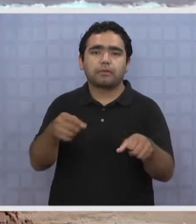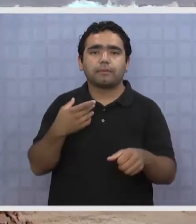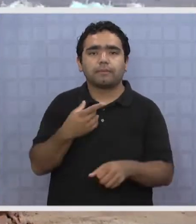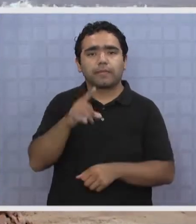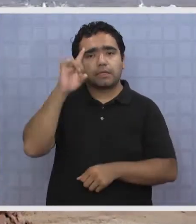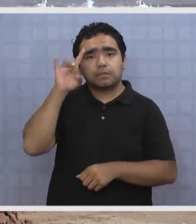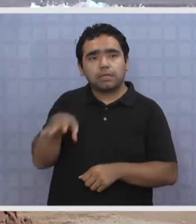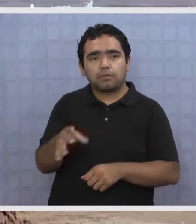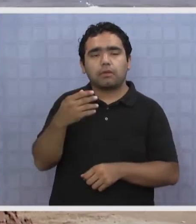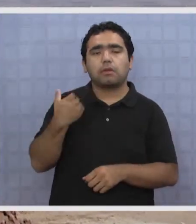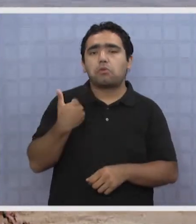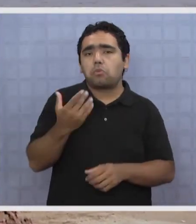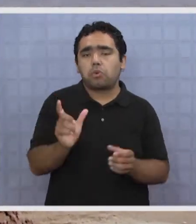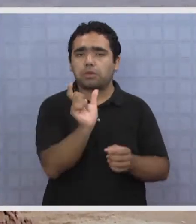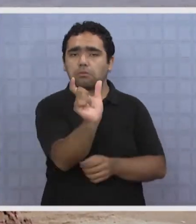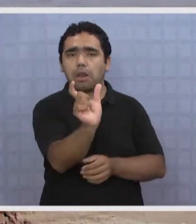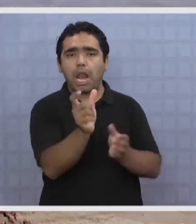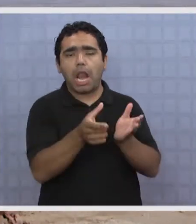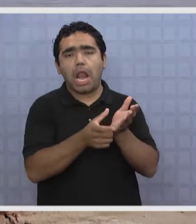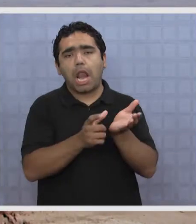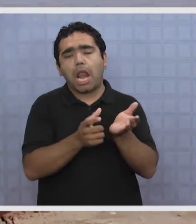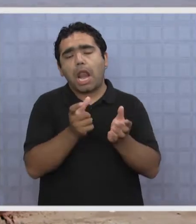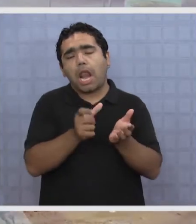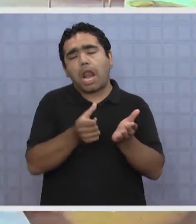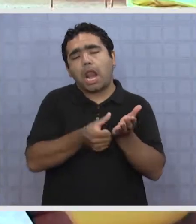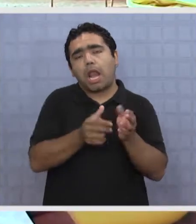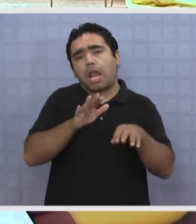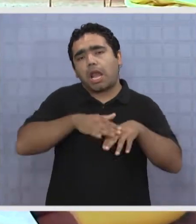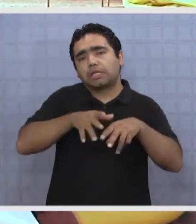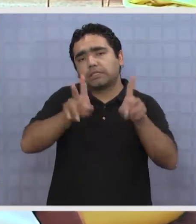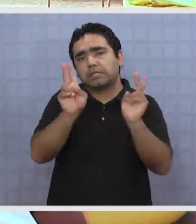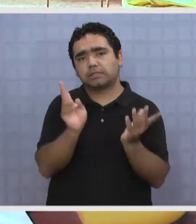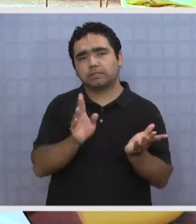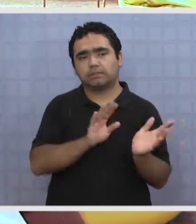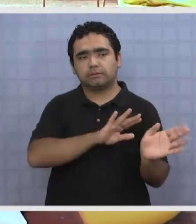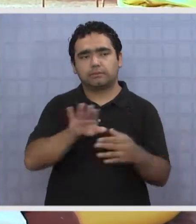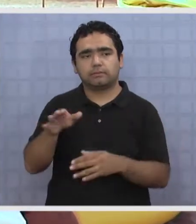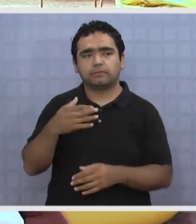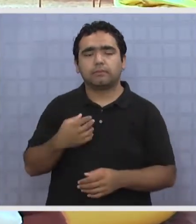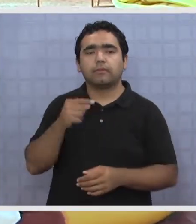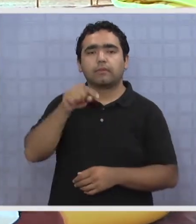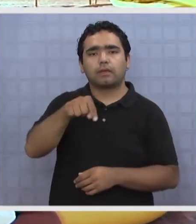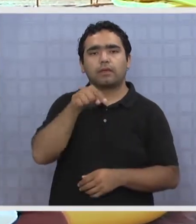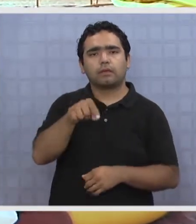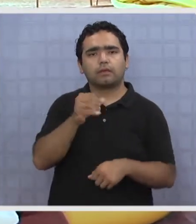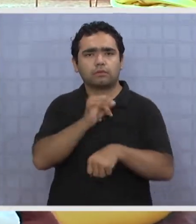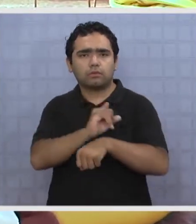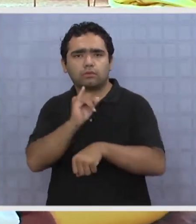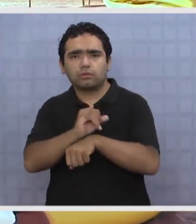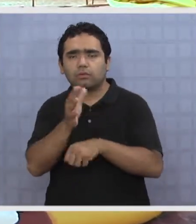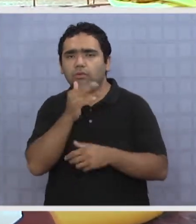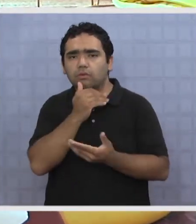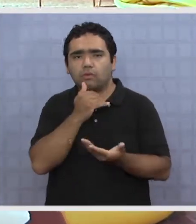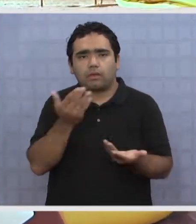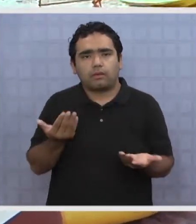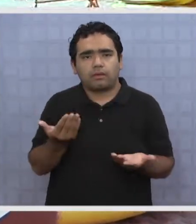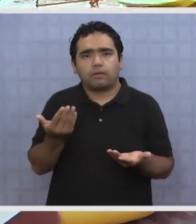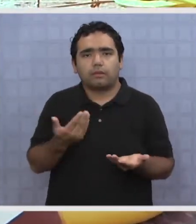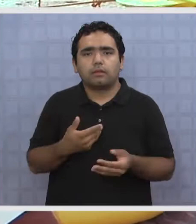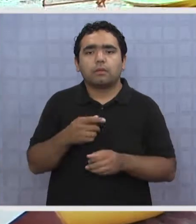se tenga la licencia necesaria. Para la moto tampoco, pero igual acá hay un instructor que es el que da el pase si es que